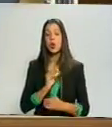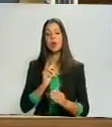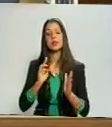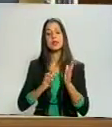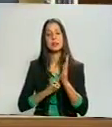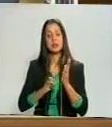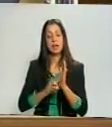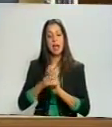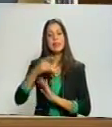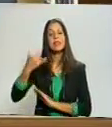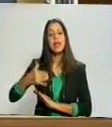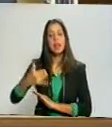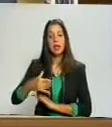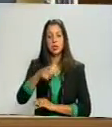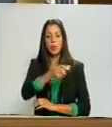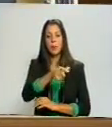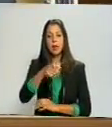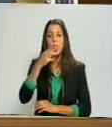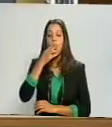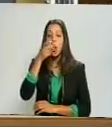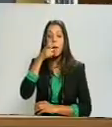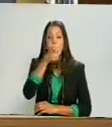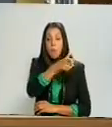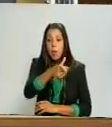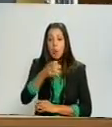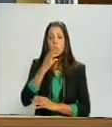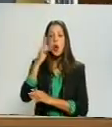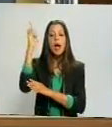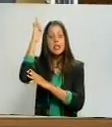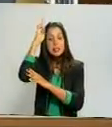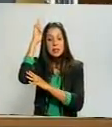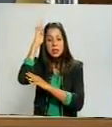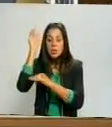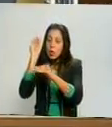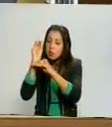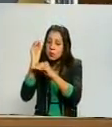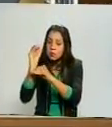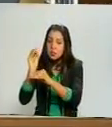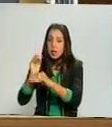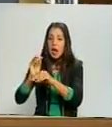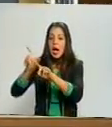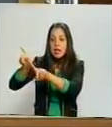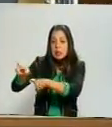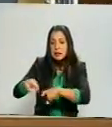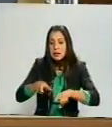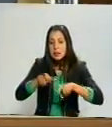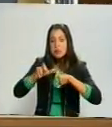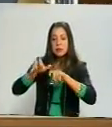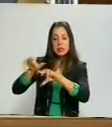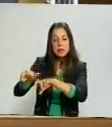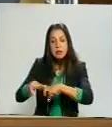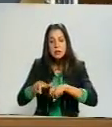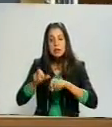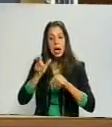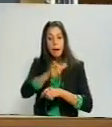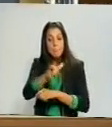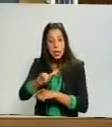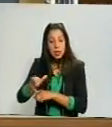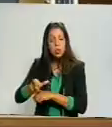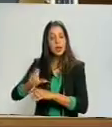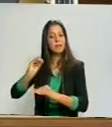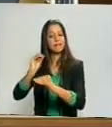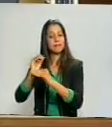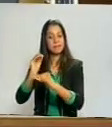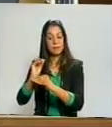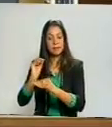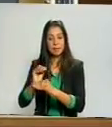los derechos a nuestros pueblos indígenas, a nuestros campesinos y sobre todo a los pequeños mineros que han